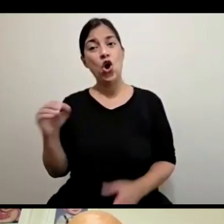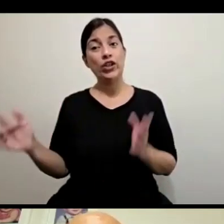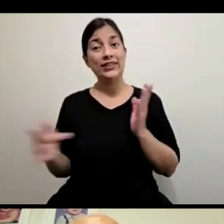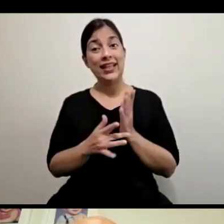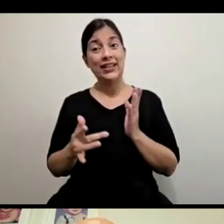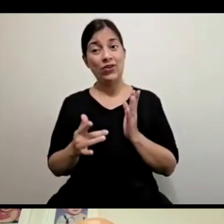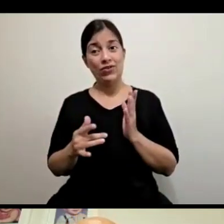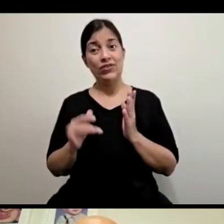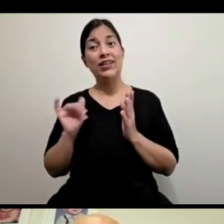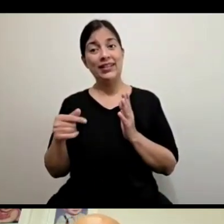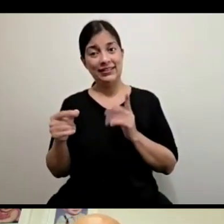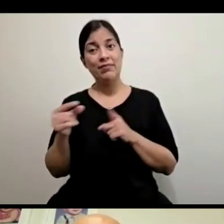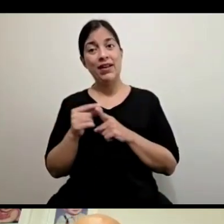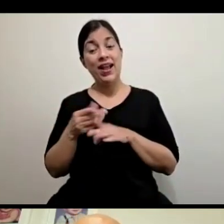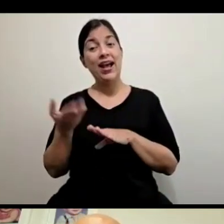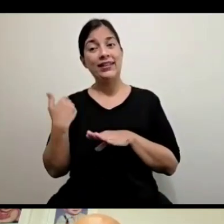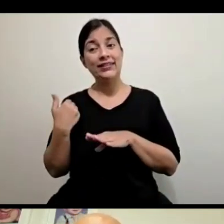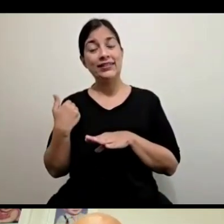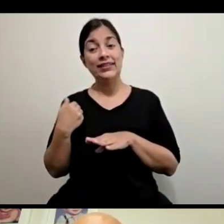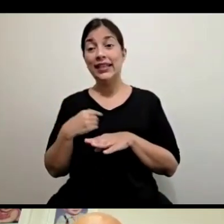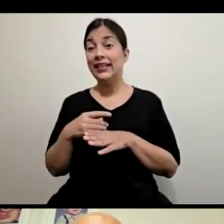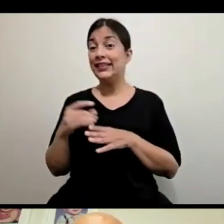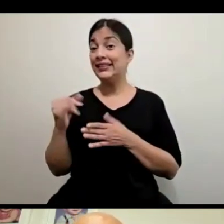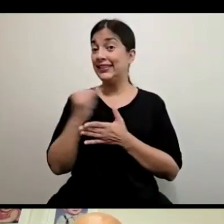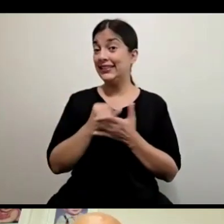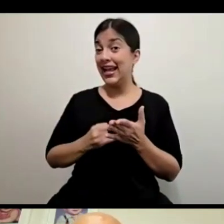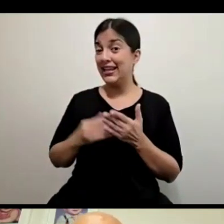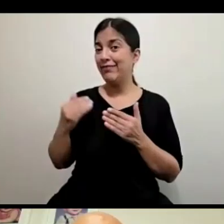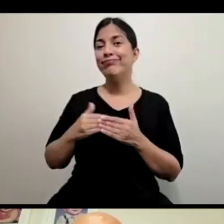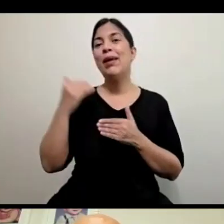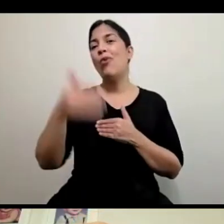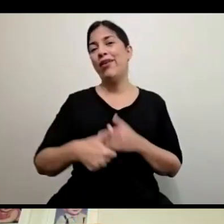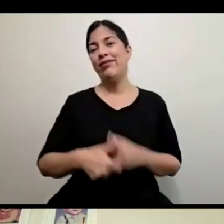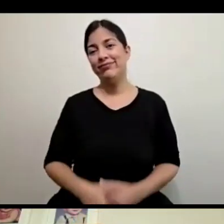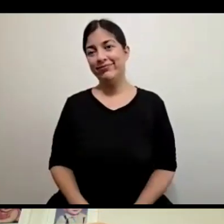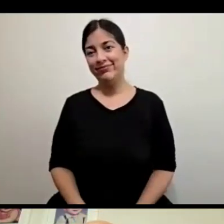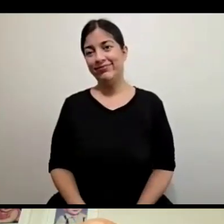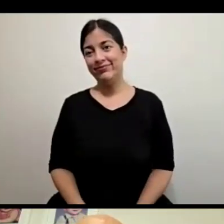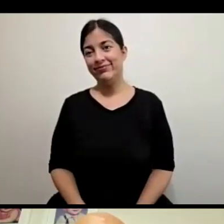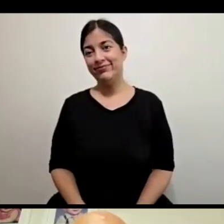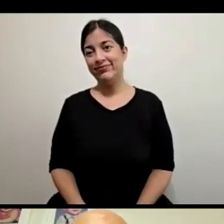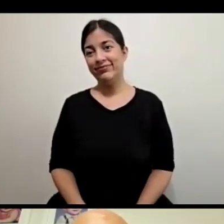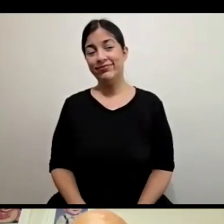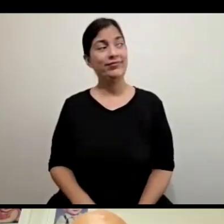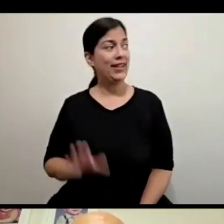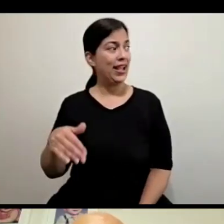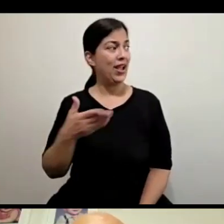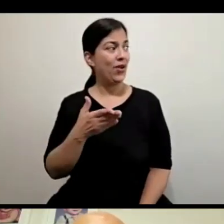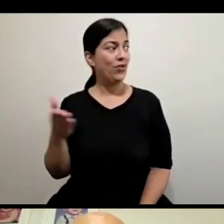decía luminotécnico. El designer surgió después. De hecho, mira qué cosa.